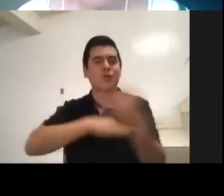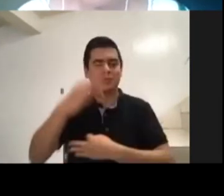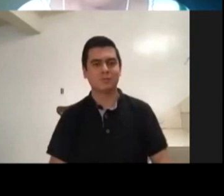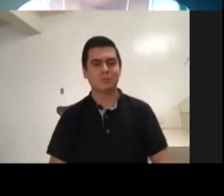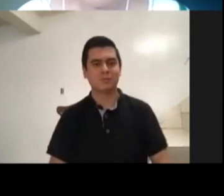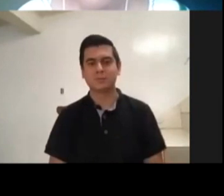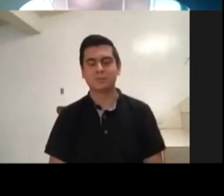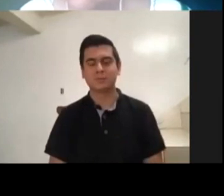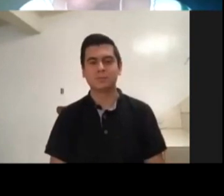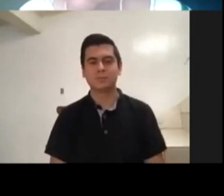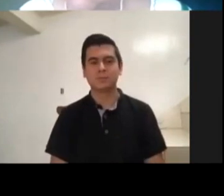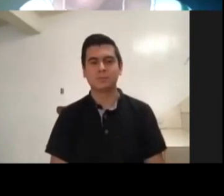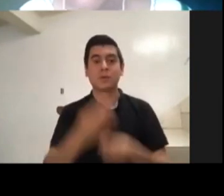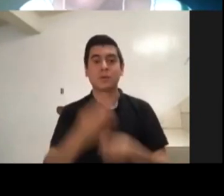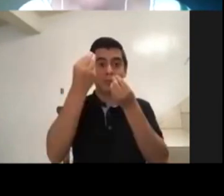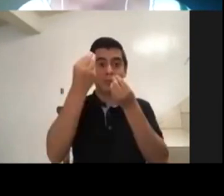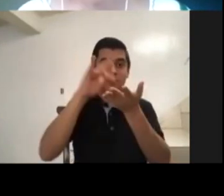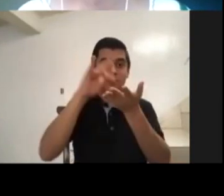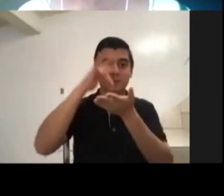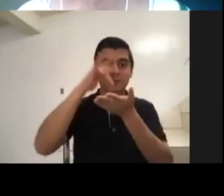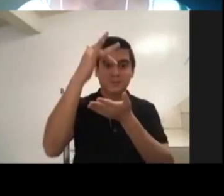Muchas gracias.